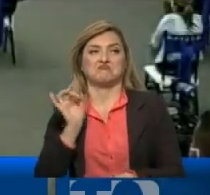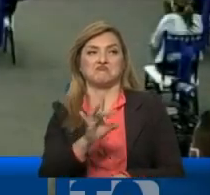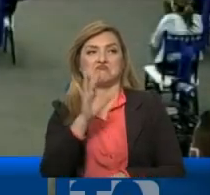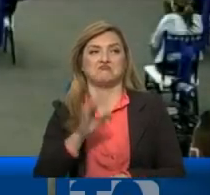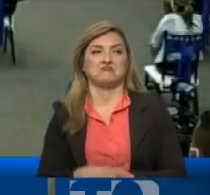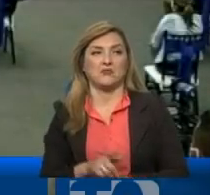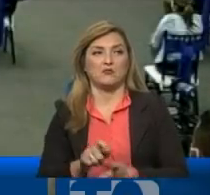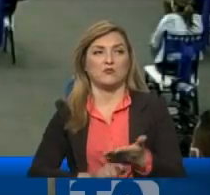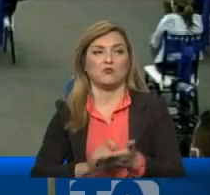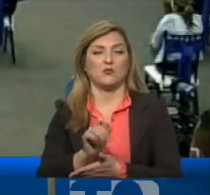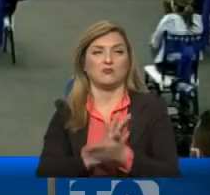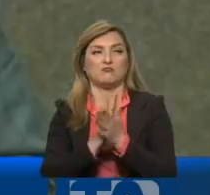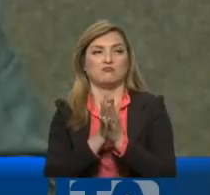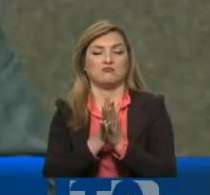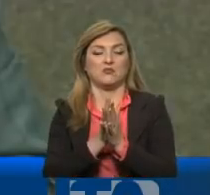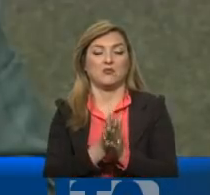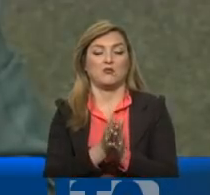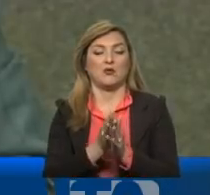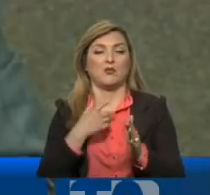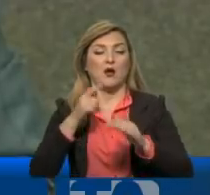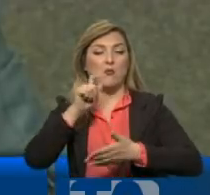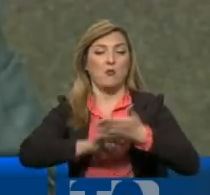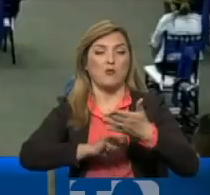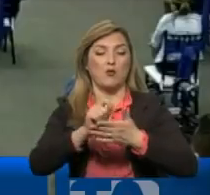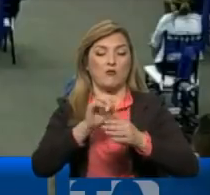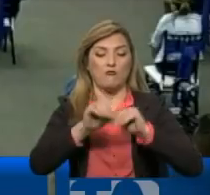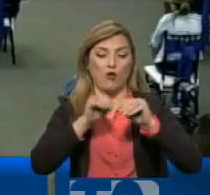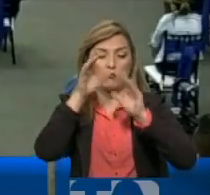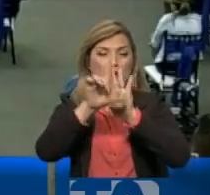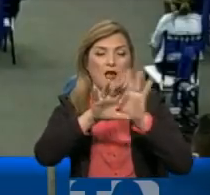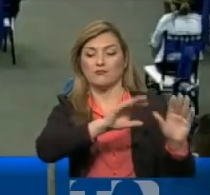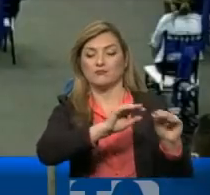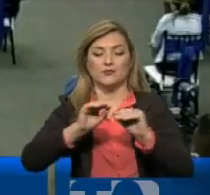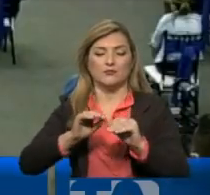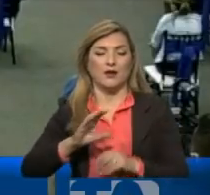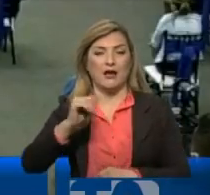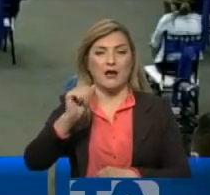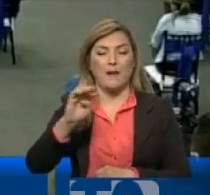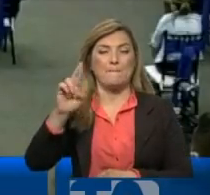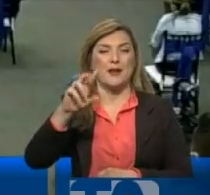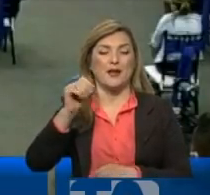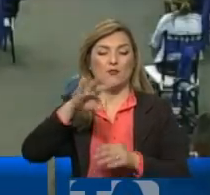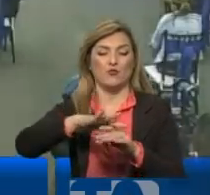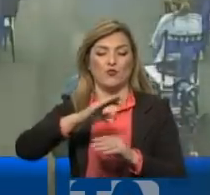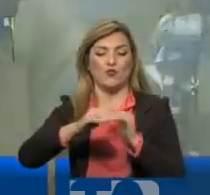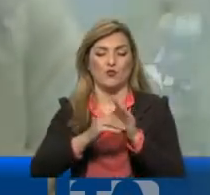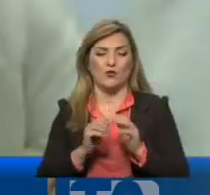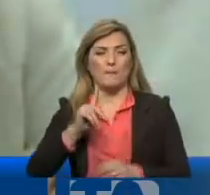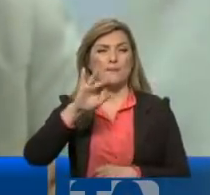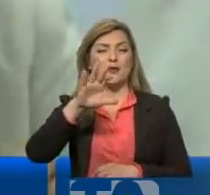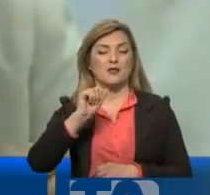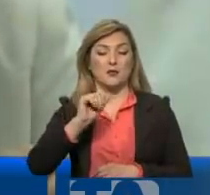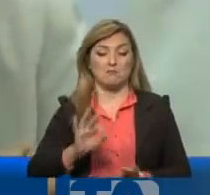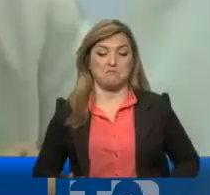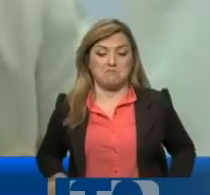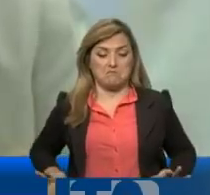su moción de retirar el informe jurídico. El consejero José Cabrera votó en contra. El vicepresidente Enrique Pita se abstuvo